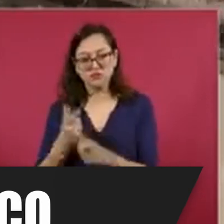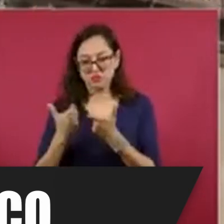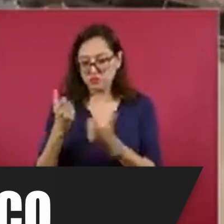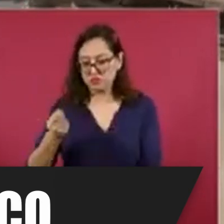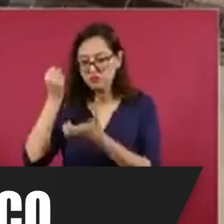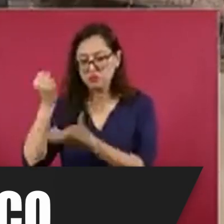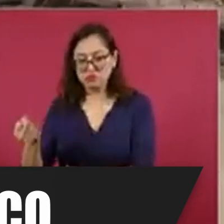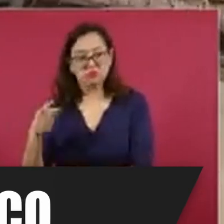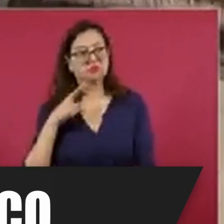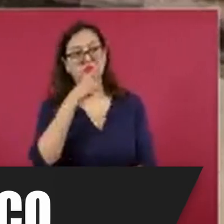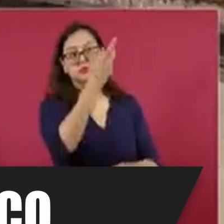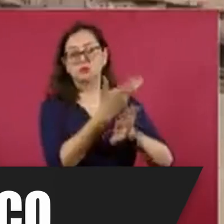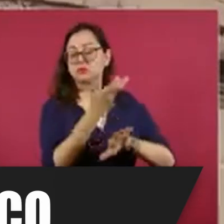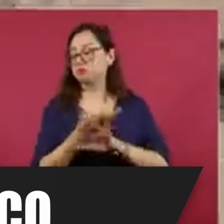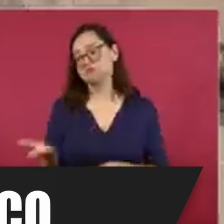y se apoderaron